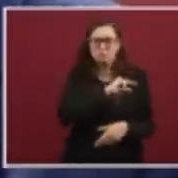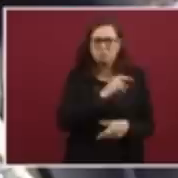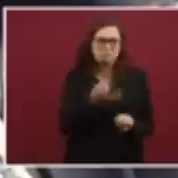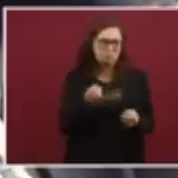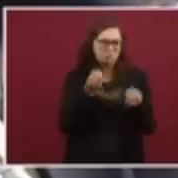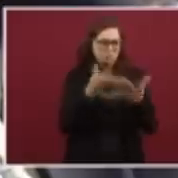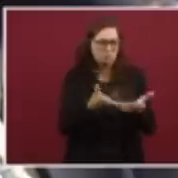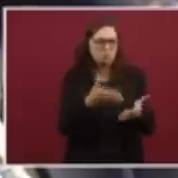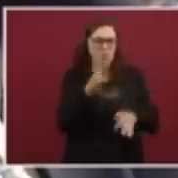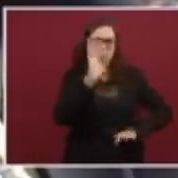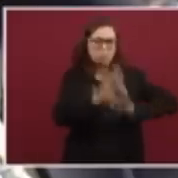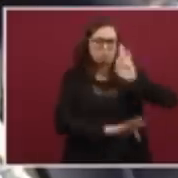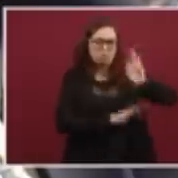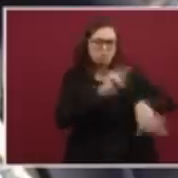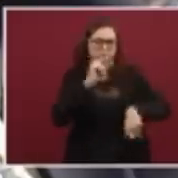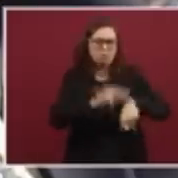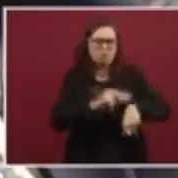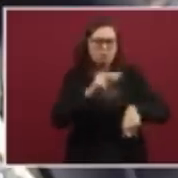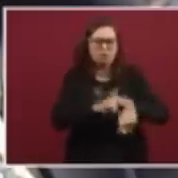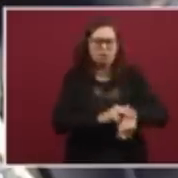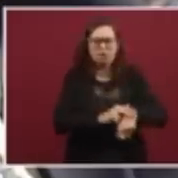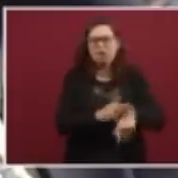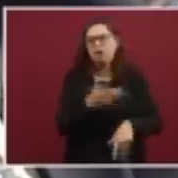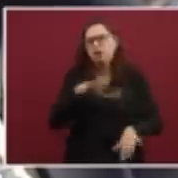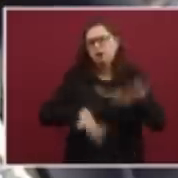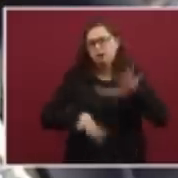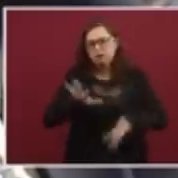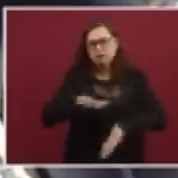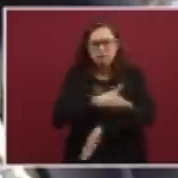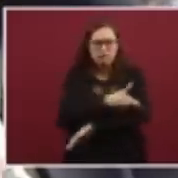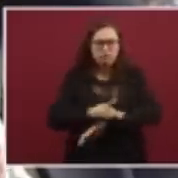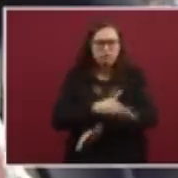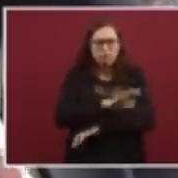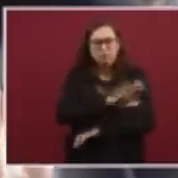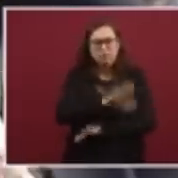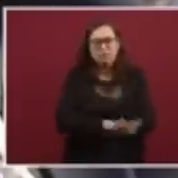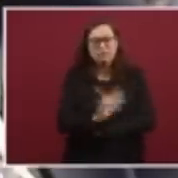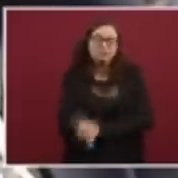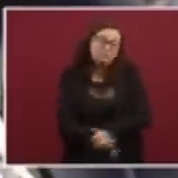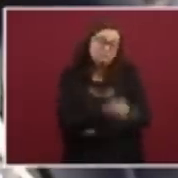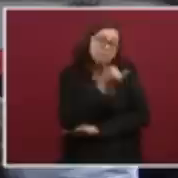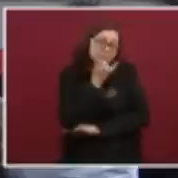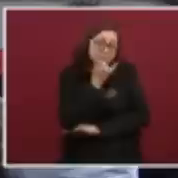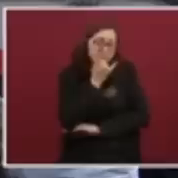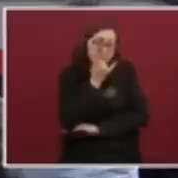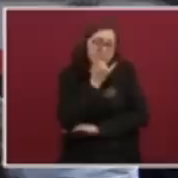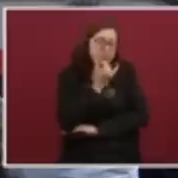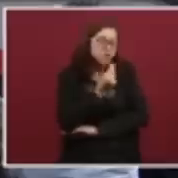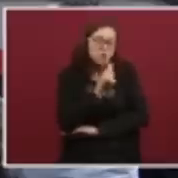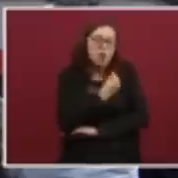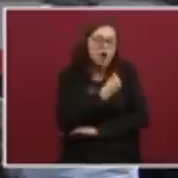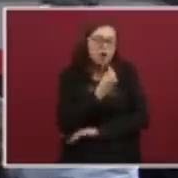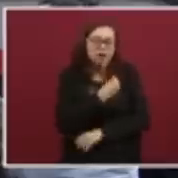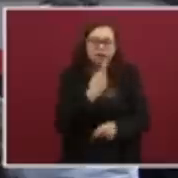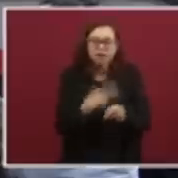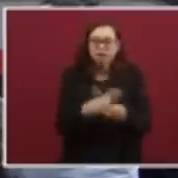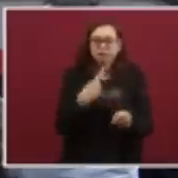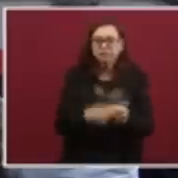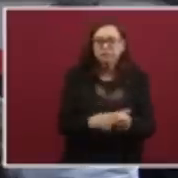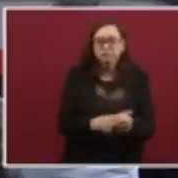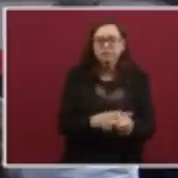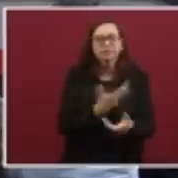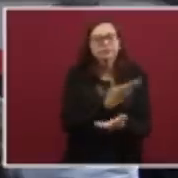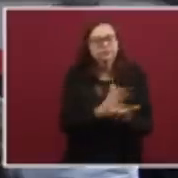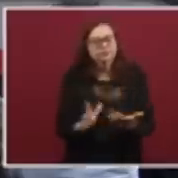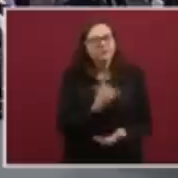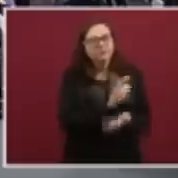médica y que al final a los familiares de las personas que fallecen les dice, disculpe, usted no resistió la enfermedad y aparte